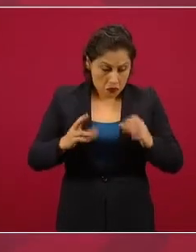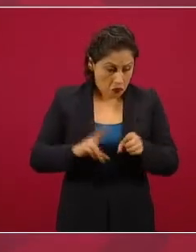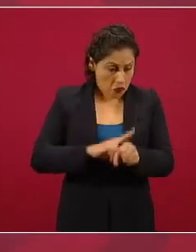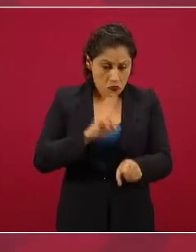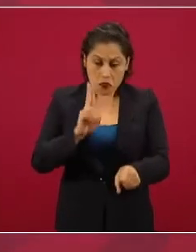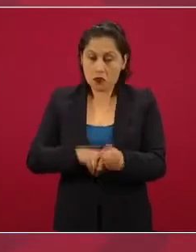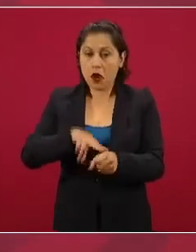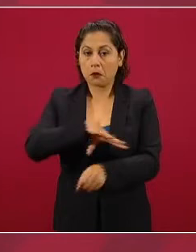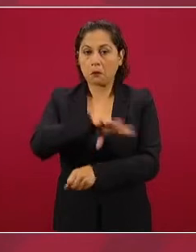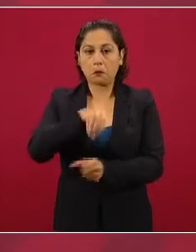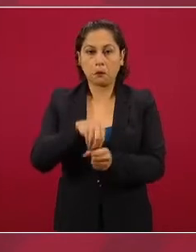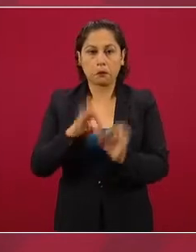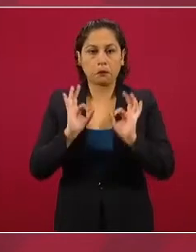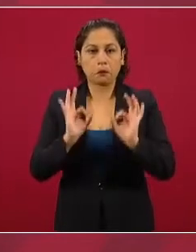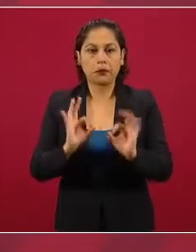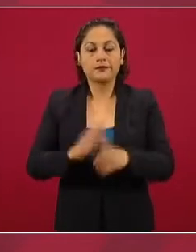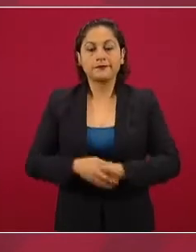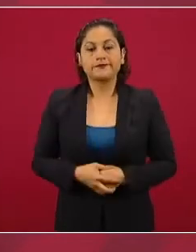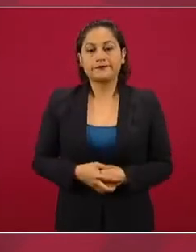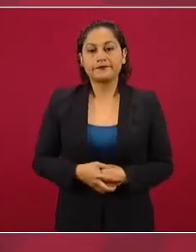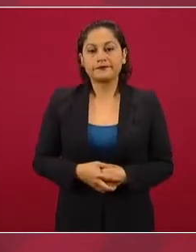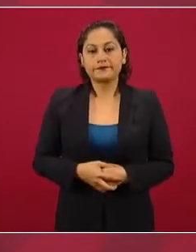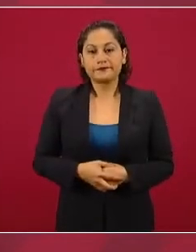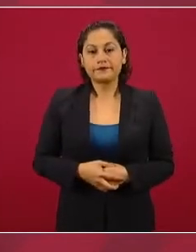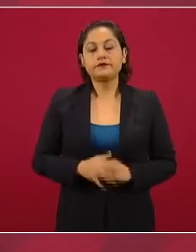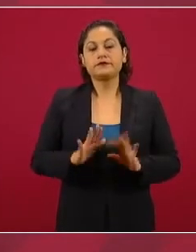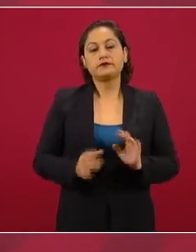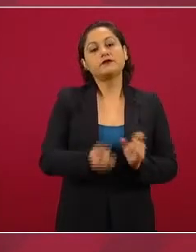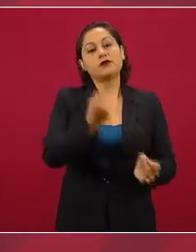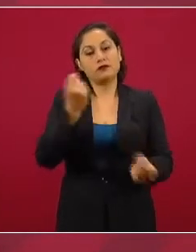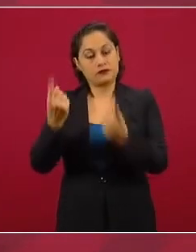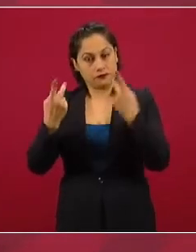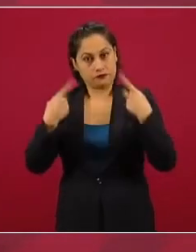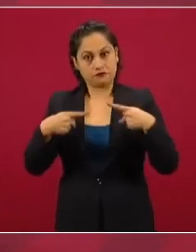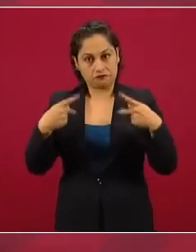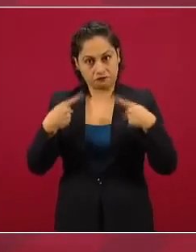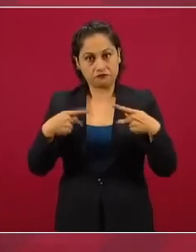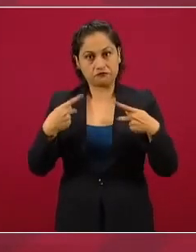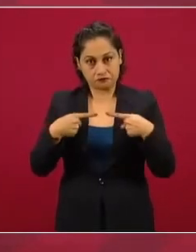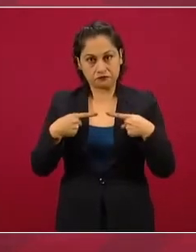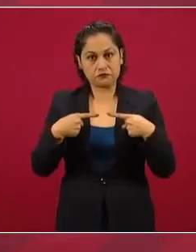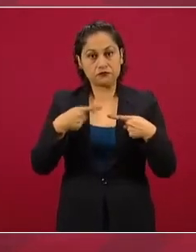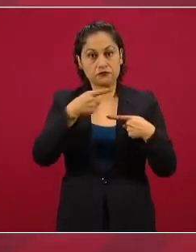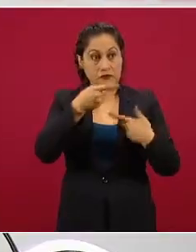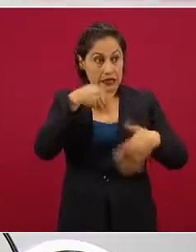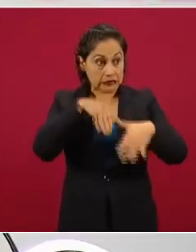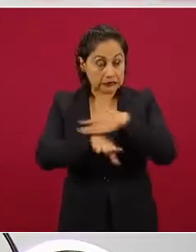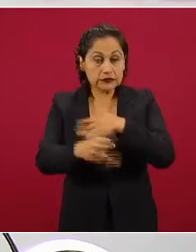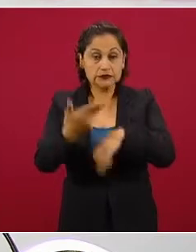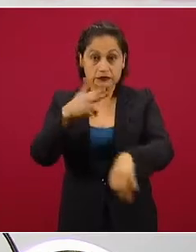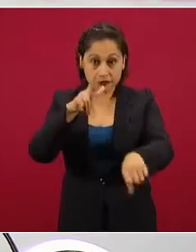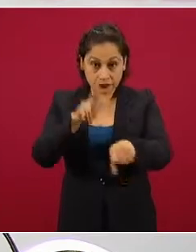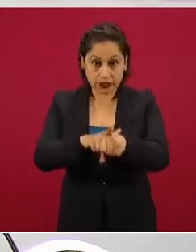por completo. Algunas, en un porcentaje también de quienes estuvieron hospitalizados,